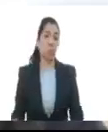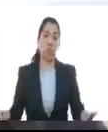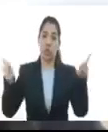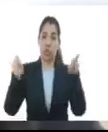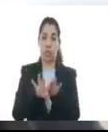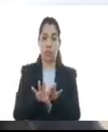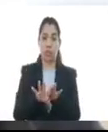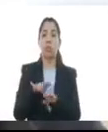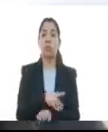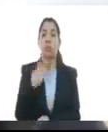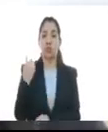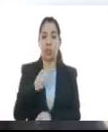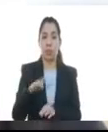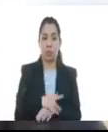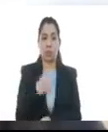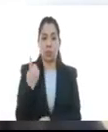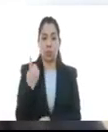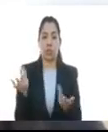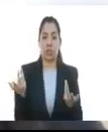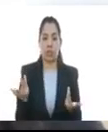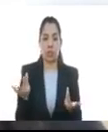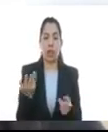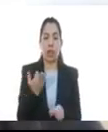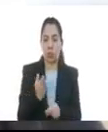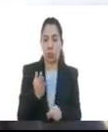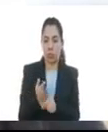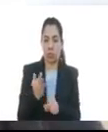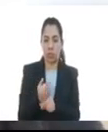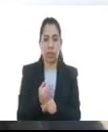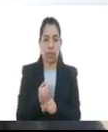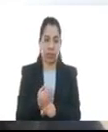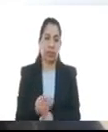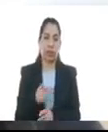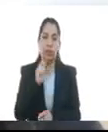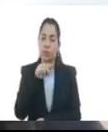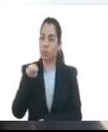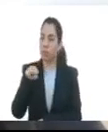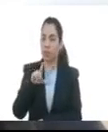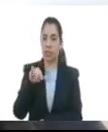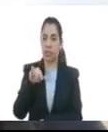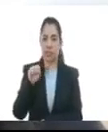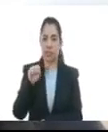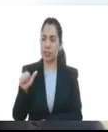seguramente, y un poco como ahorita que escuchaba Melissa, el trabajo que hizo Melissa,